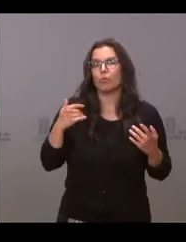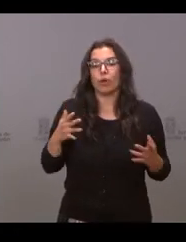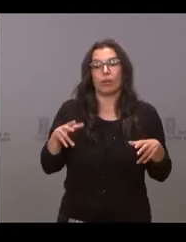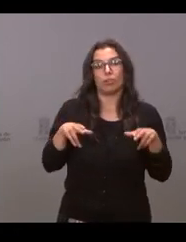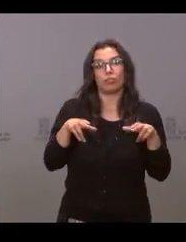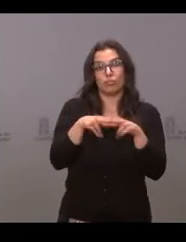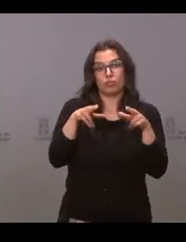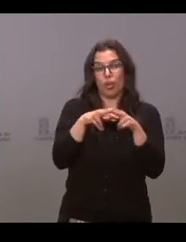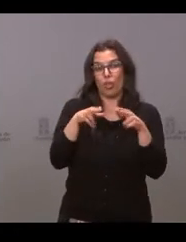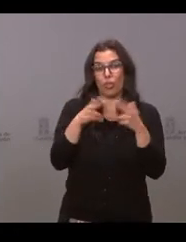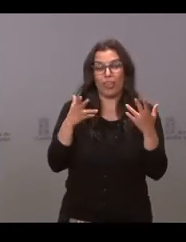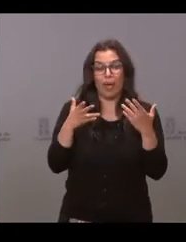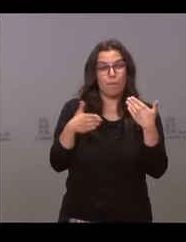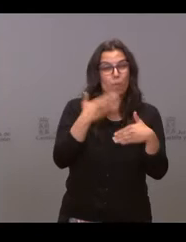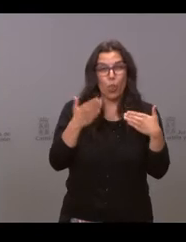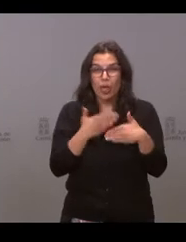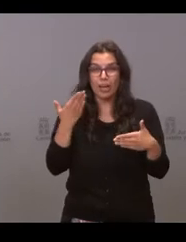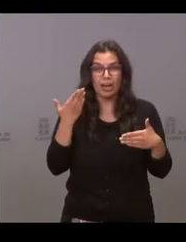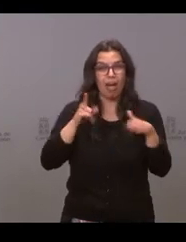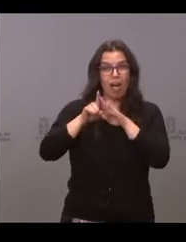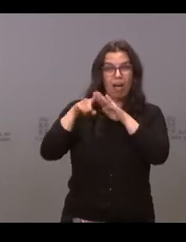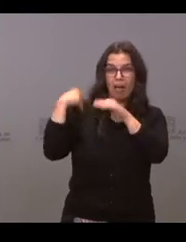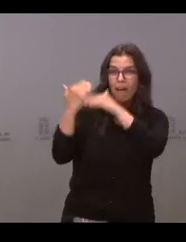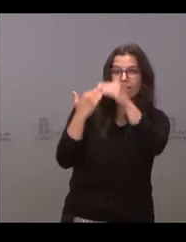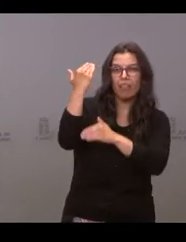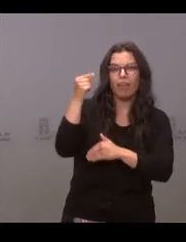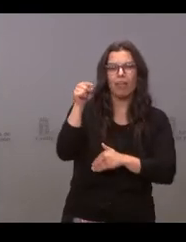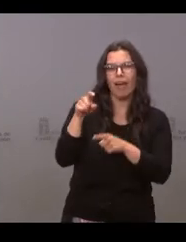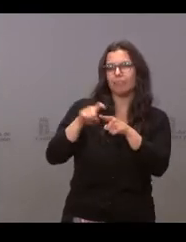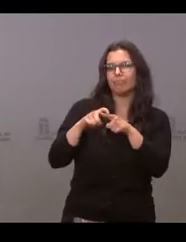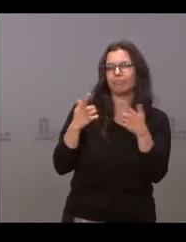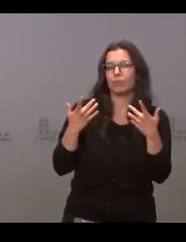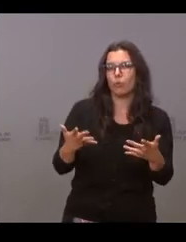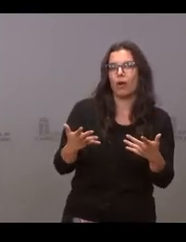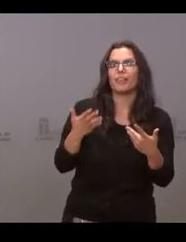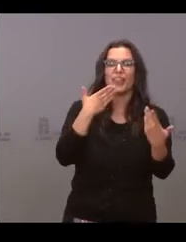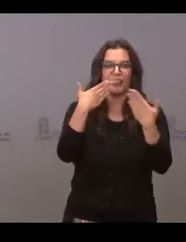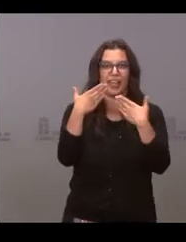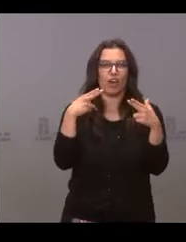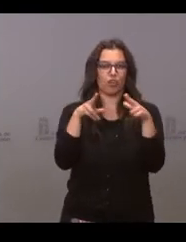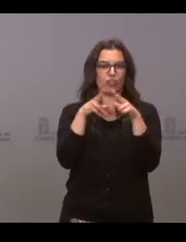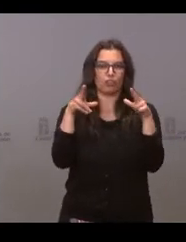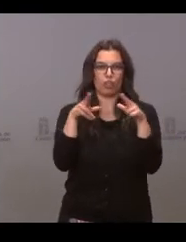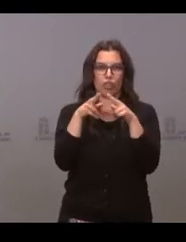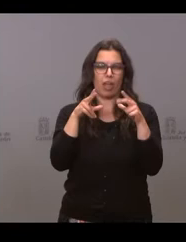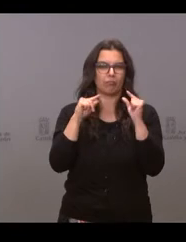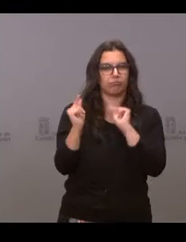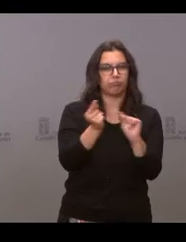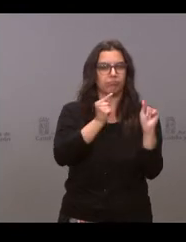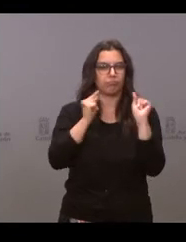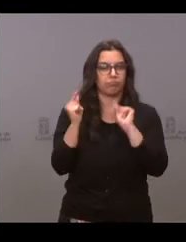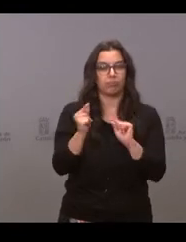más modernas y avanzadas se están caracterizando por el diálogo social y una buena muestra